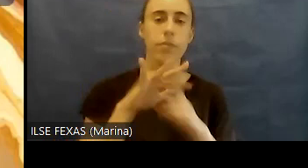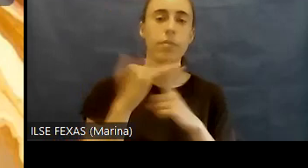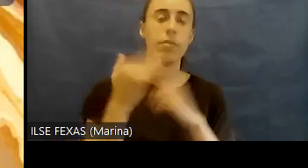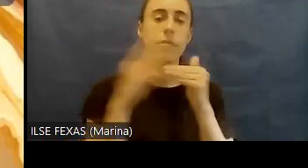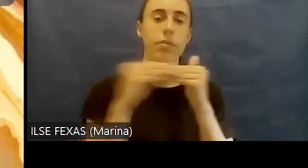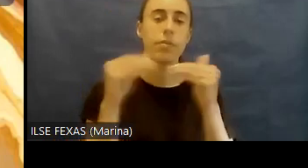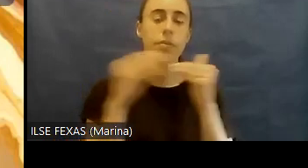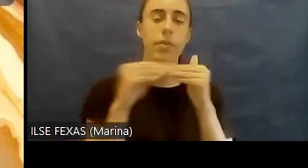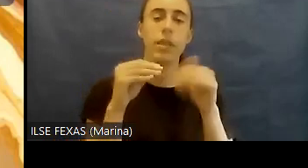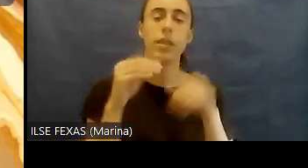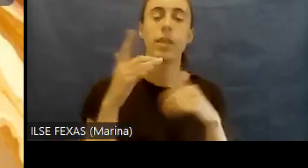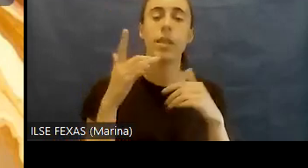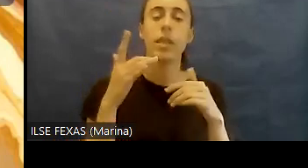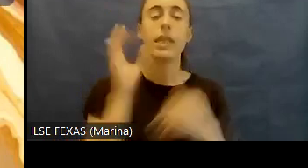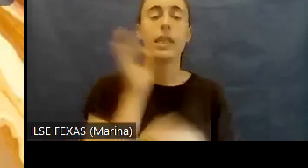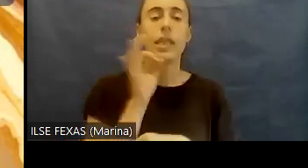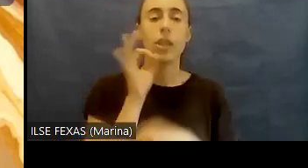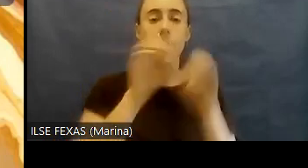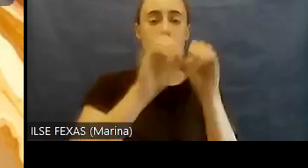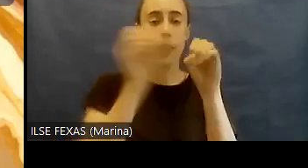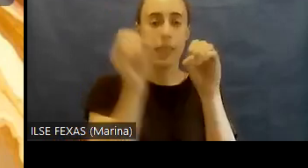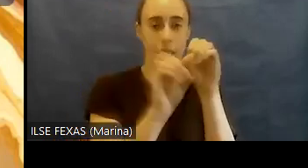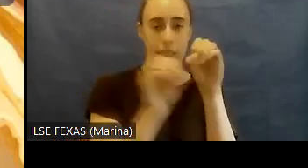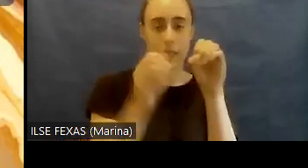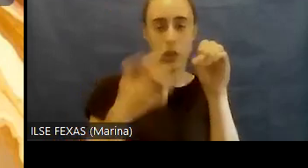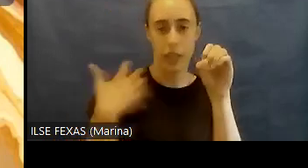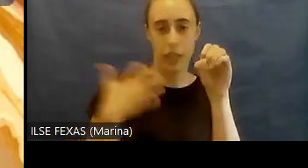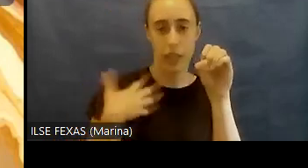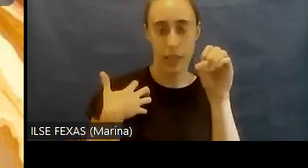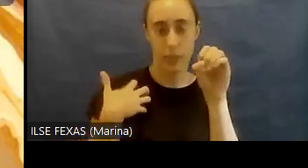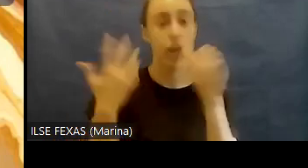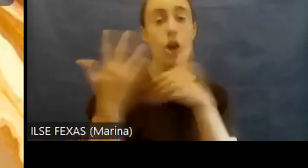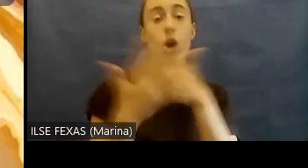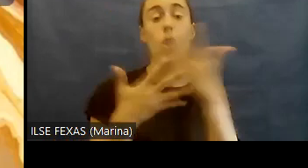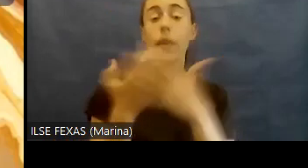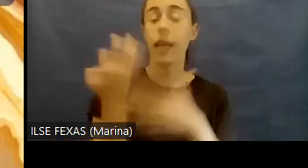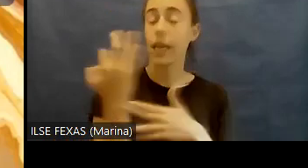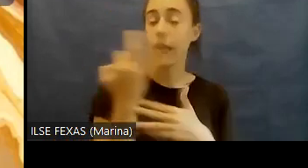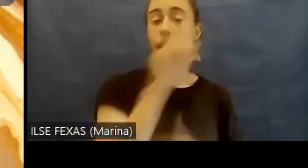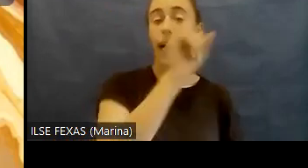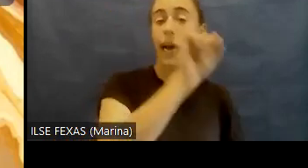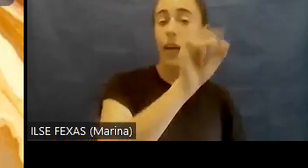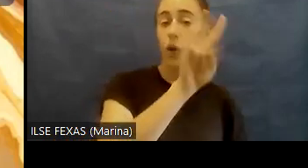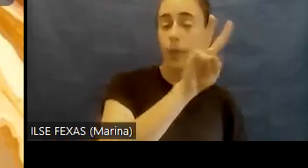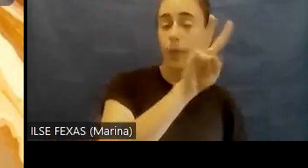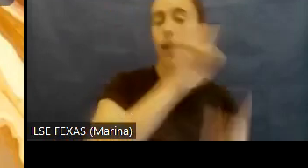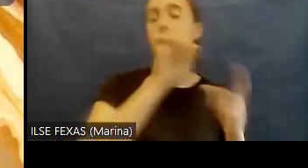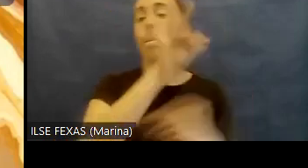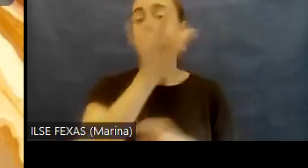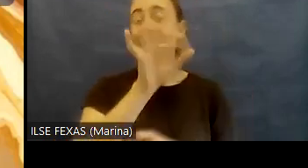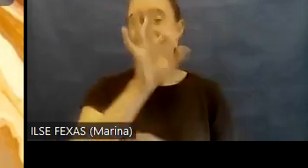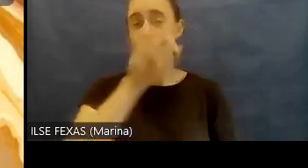intestino irritable, nos puede venir bien la asociación gel de aloe vera más omega 3, super omega, más